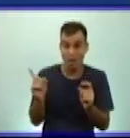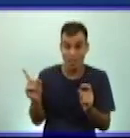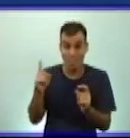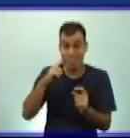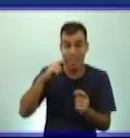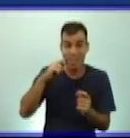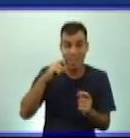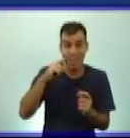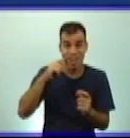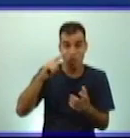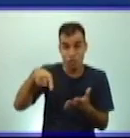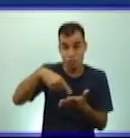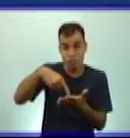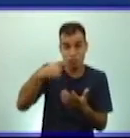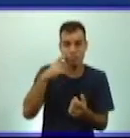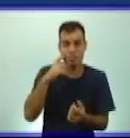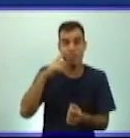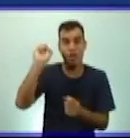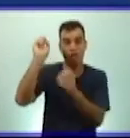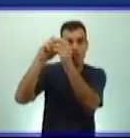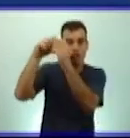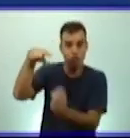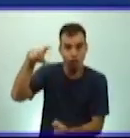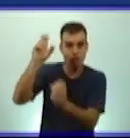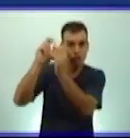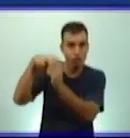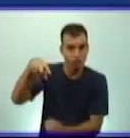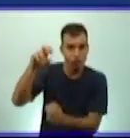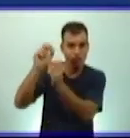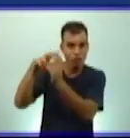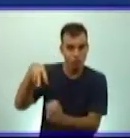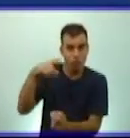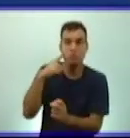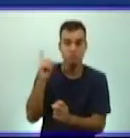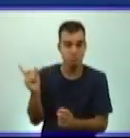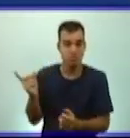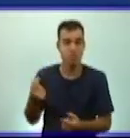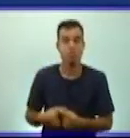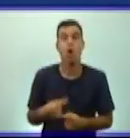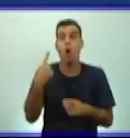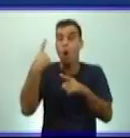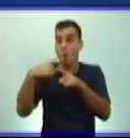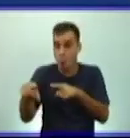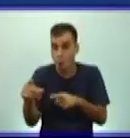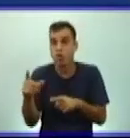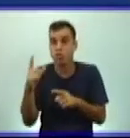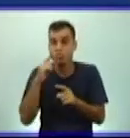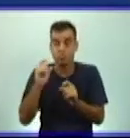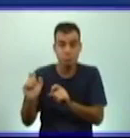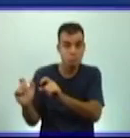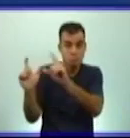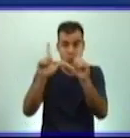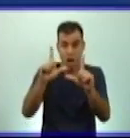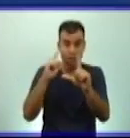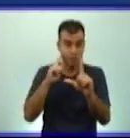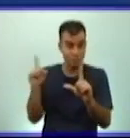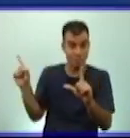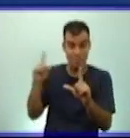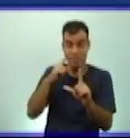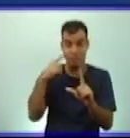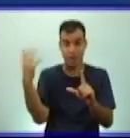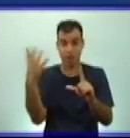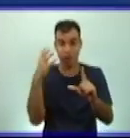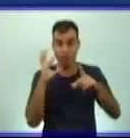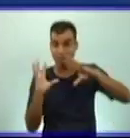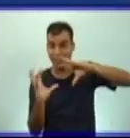trompo, en el yo-yo. Bueno, aquí estamos viendo otra imagen en la que se pone de manifiesto todo lo que hemos visto en cuanto a naturaleza,